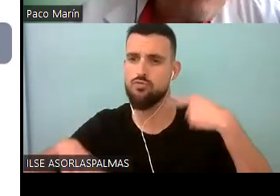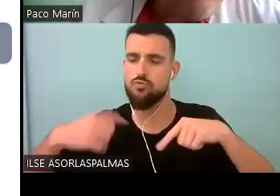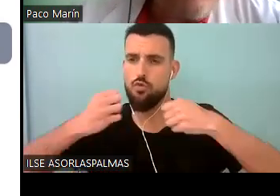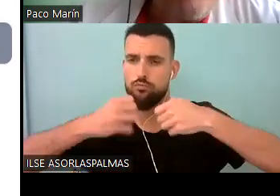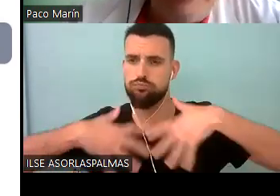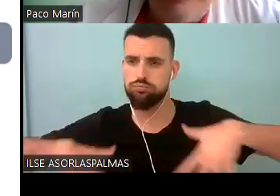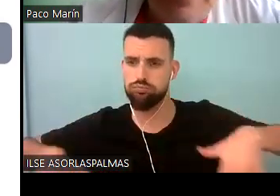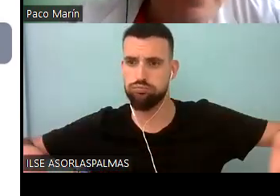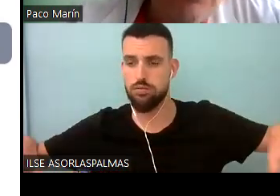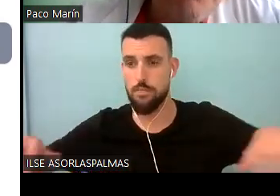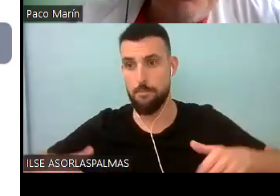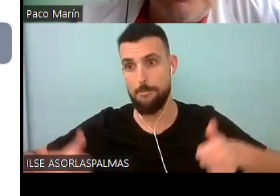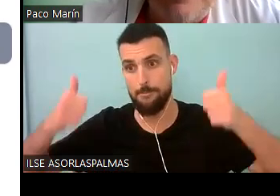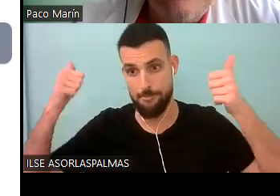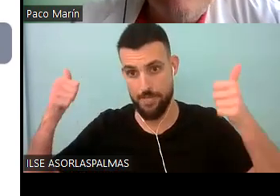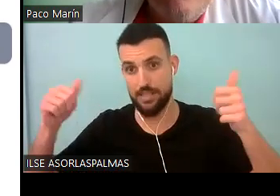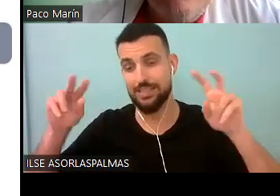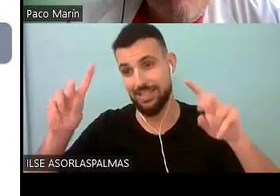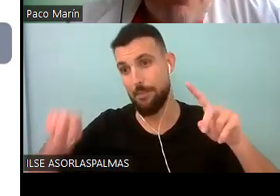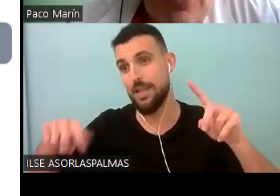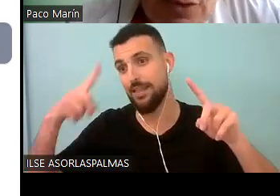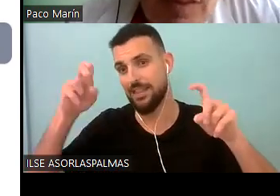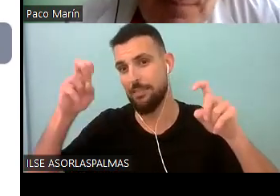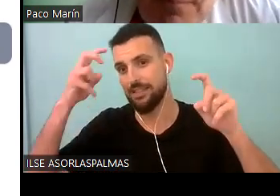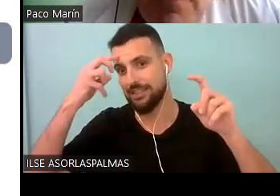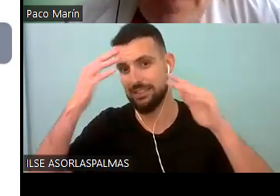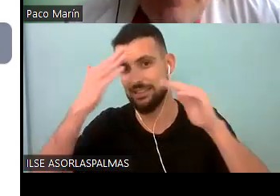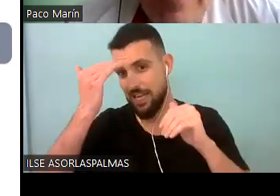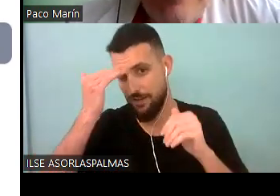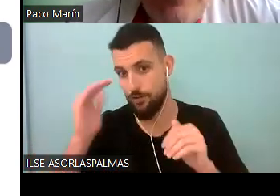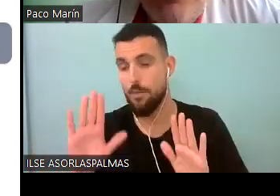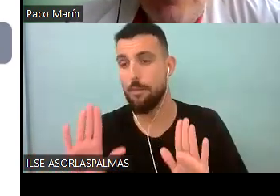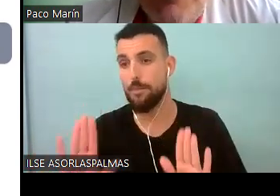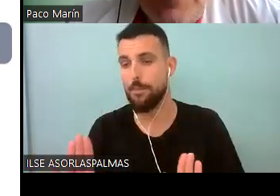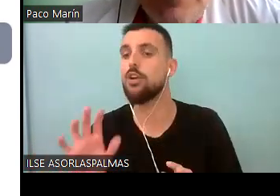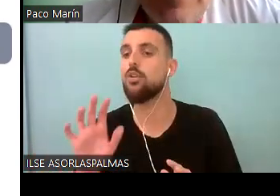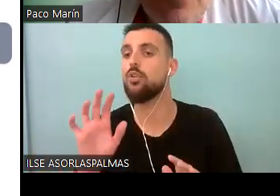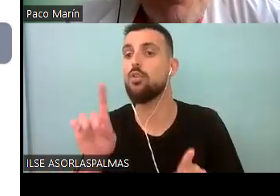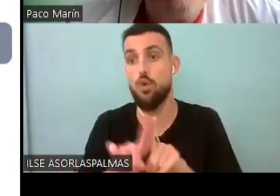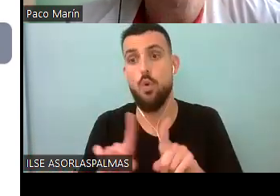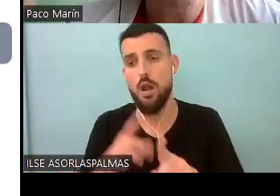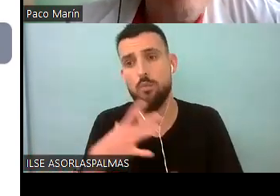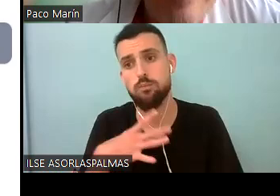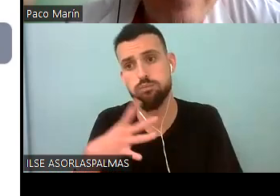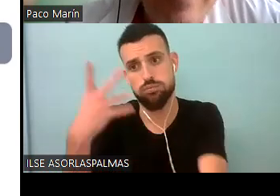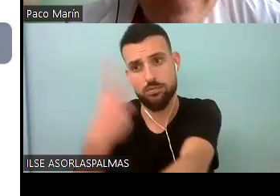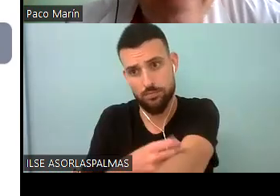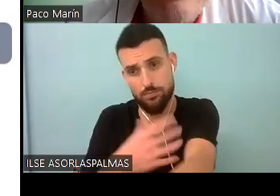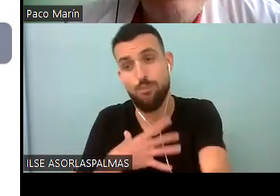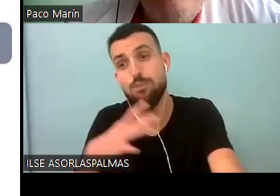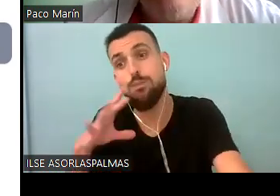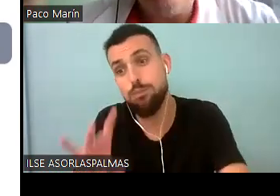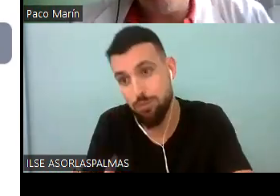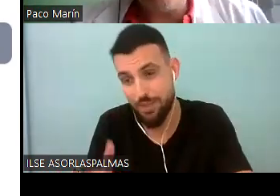los órganos que nos interesan, en este caso a nivel cerebral. Por lo tanto, sí podría ser, en ese sentido sí que se podría considerar doping, pero no sé si